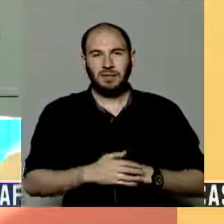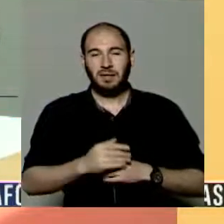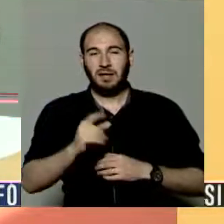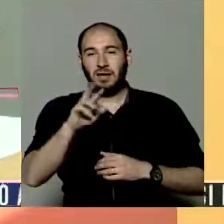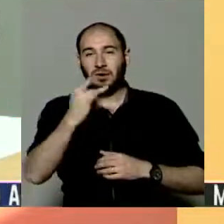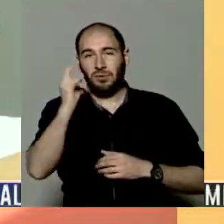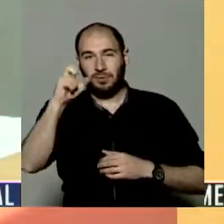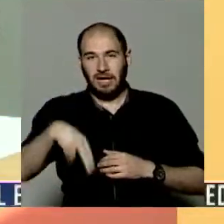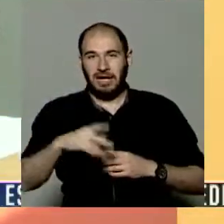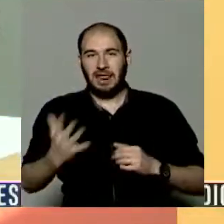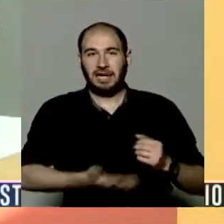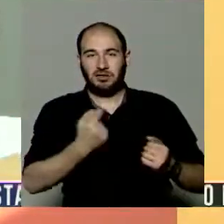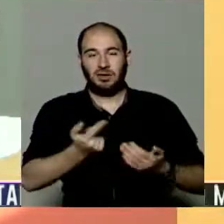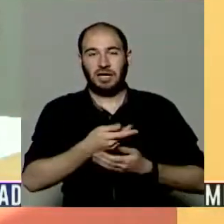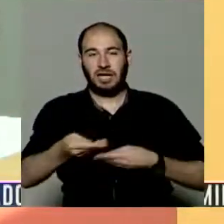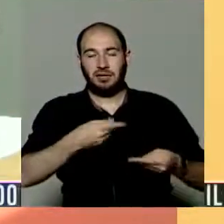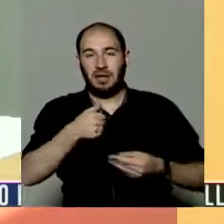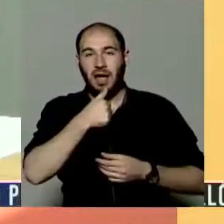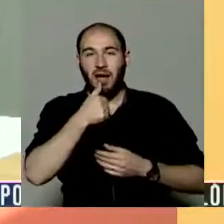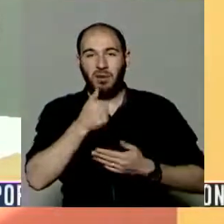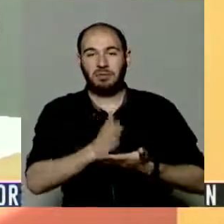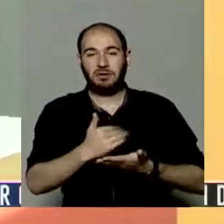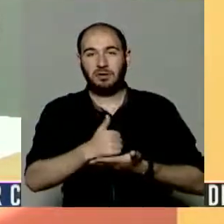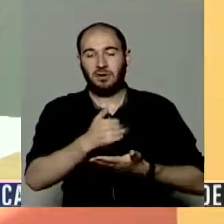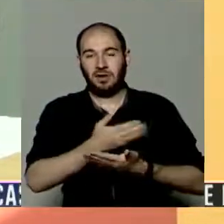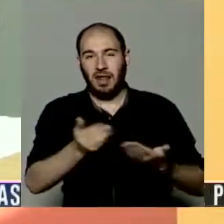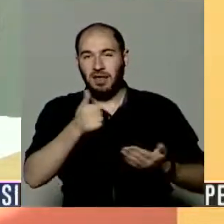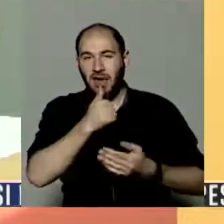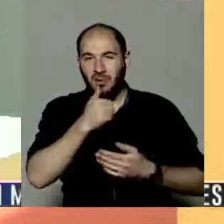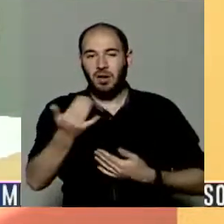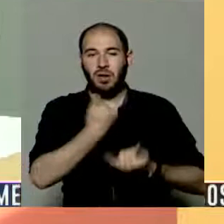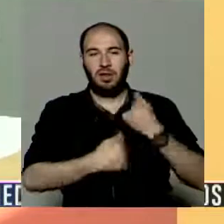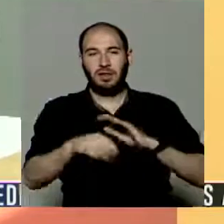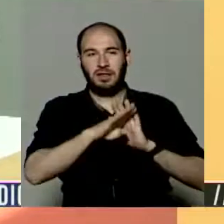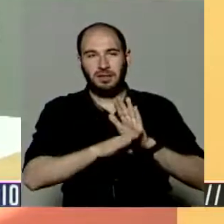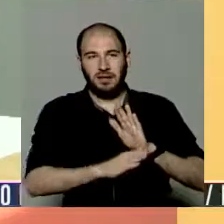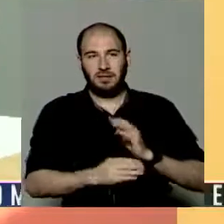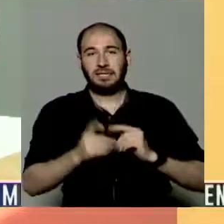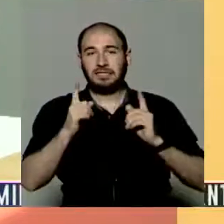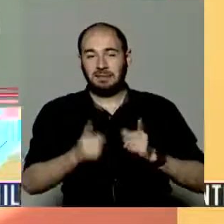Rubén Villodas, director de Gestión Hídrica de Irrigación, como decíamos, dándonos detalles de esto